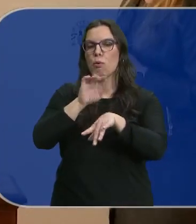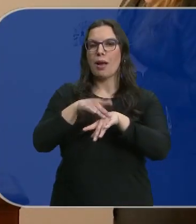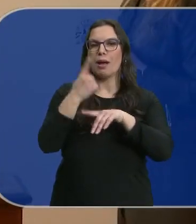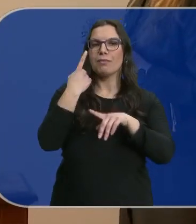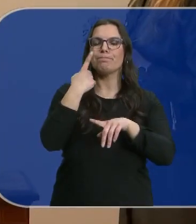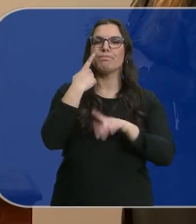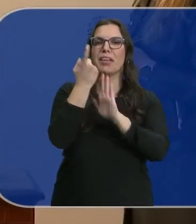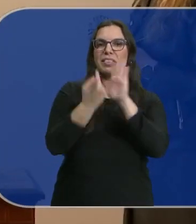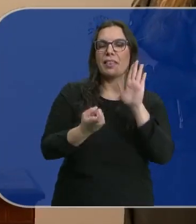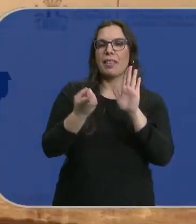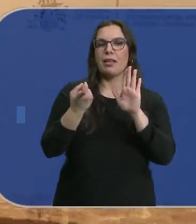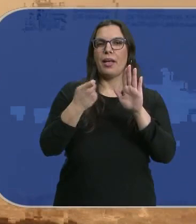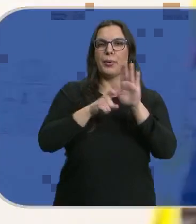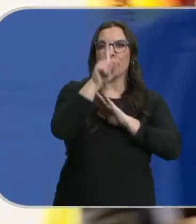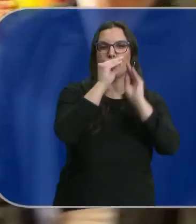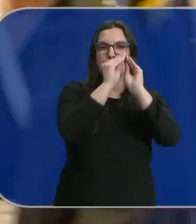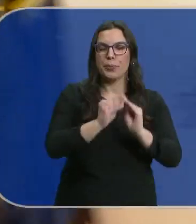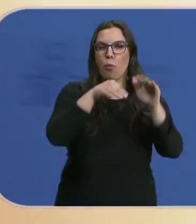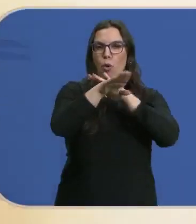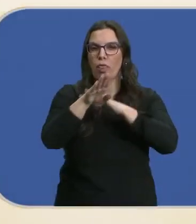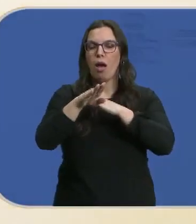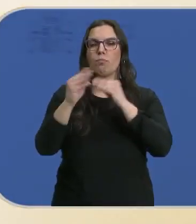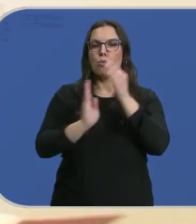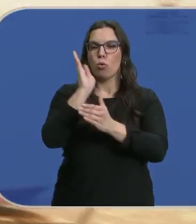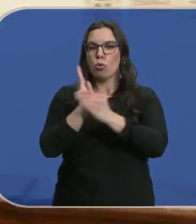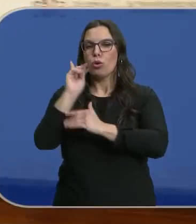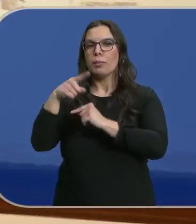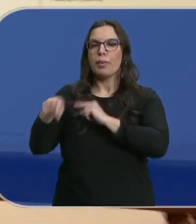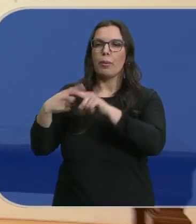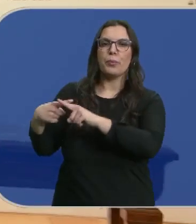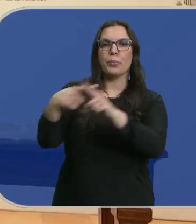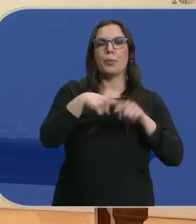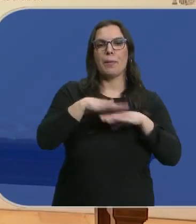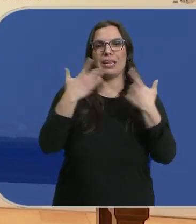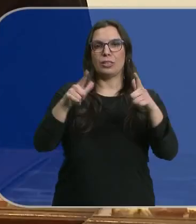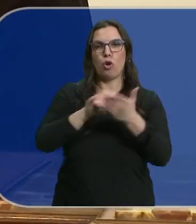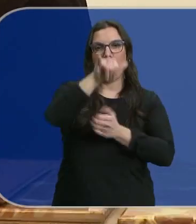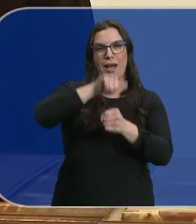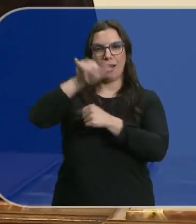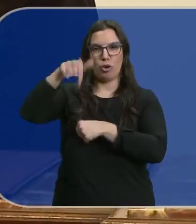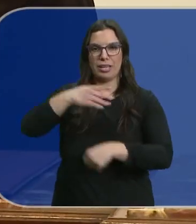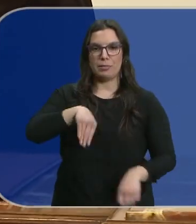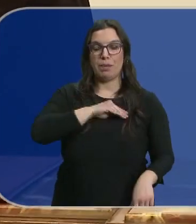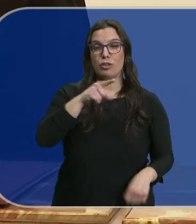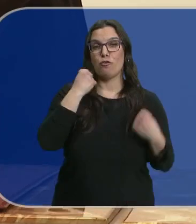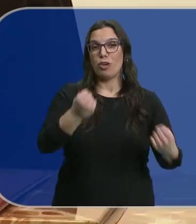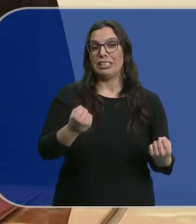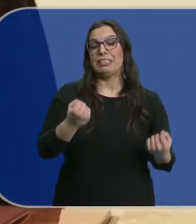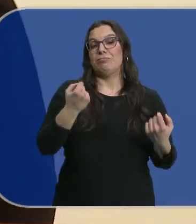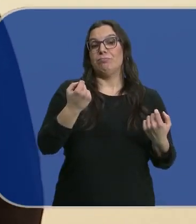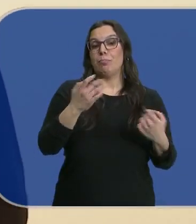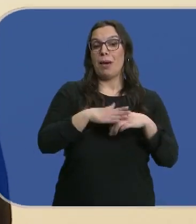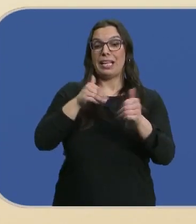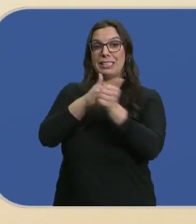las necesidades de desarrollo, almacenaje, producción y distribución de este combustible para el sector aéreo en España. Una fuente de energía que